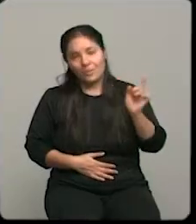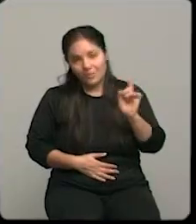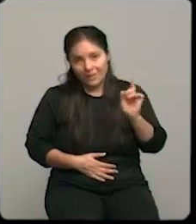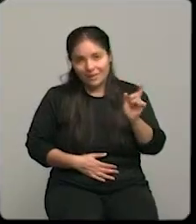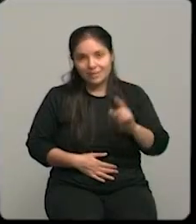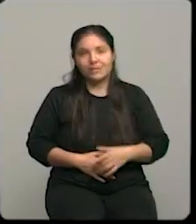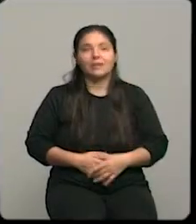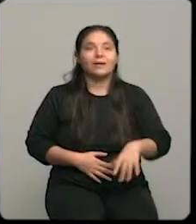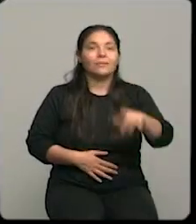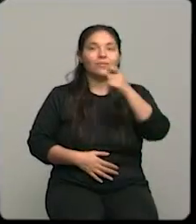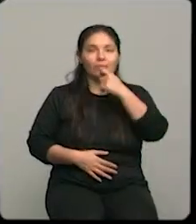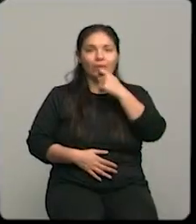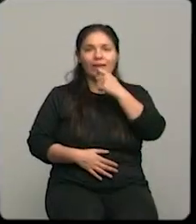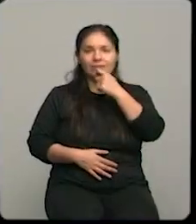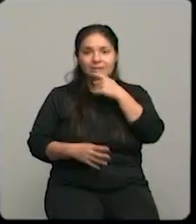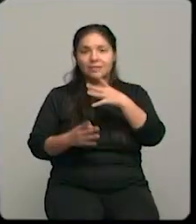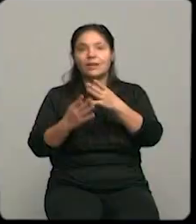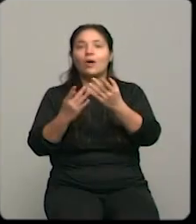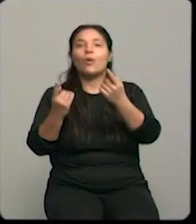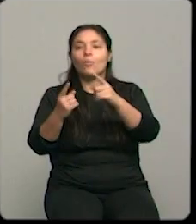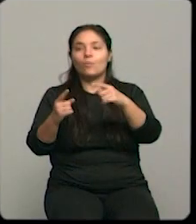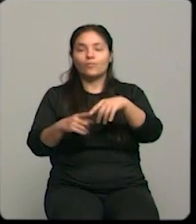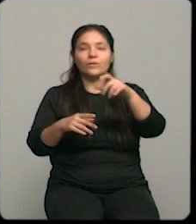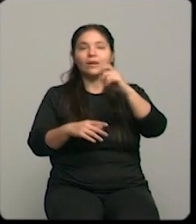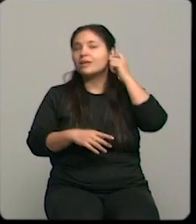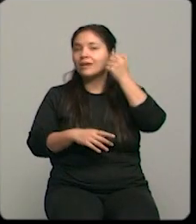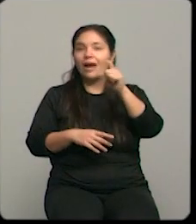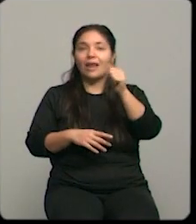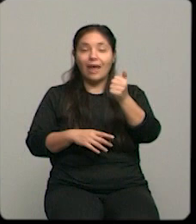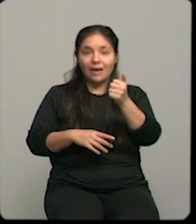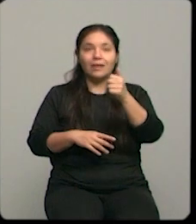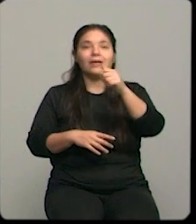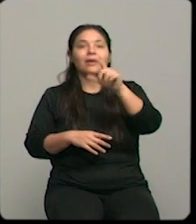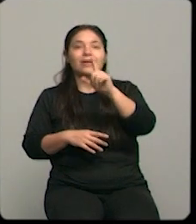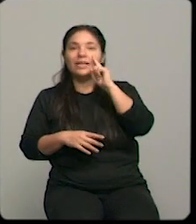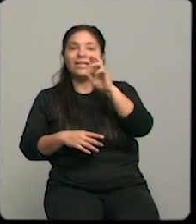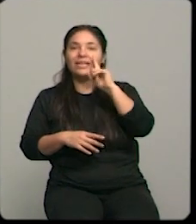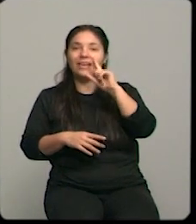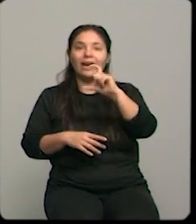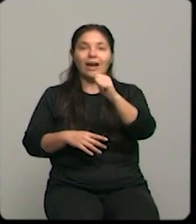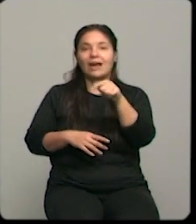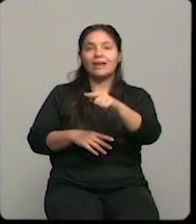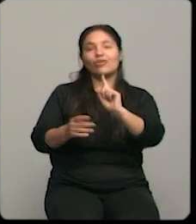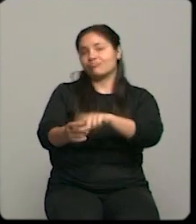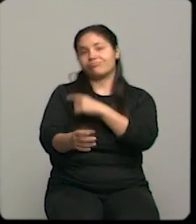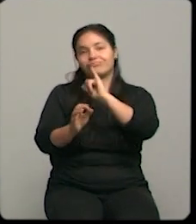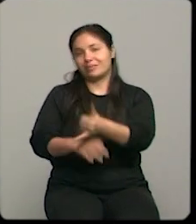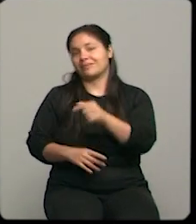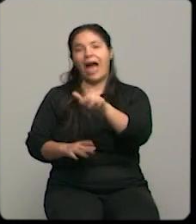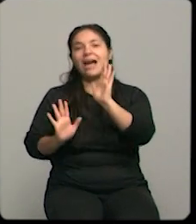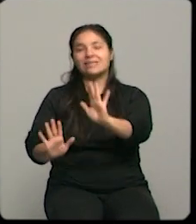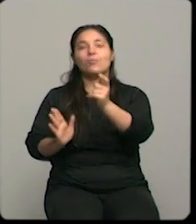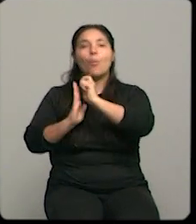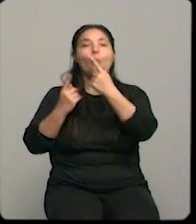una gala lírica, fragmentos de ópera. Sí. Eso es lo más tradicional, la música está, es algo ya